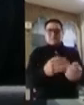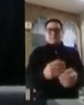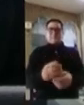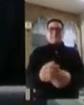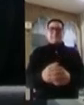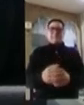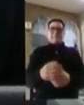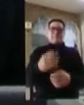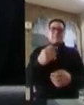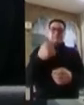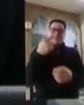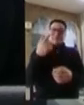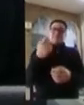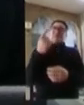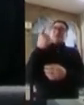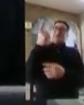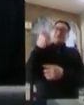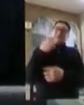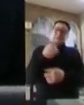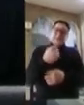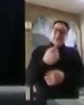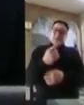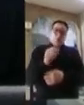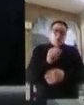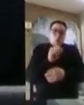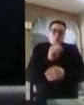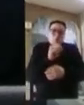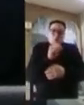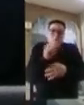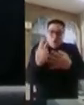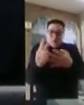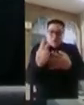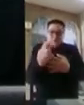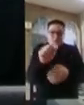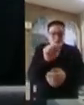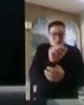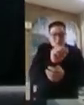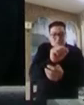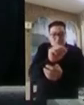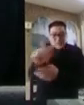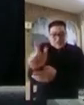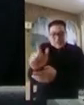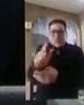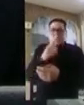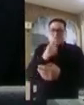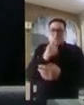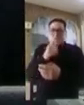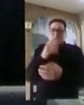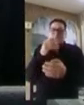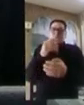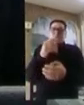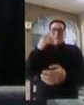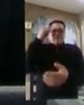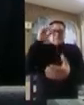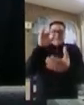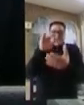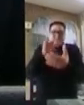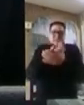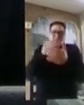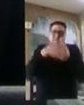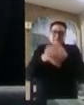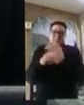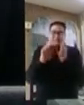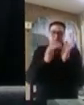que todo aquel que en Él cree no se pierda, sino que tenga vida eterna. En